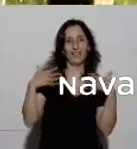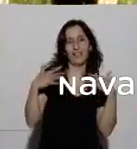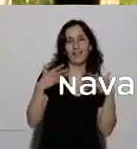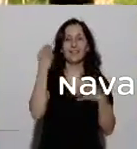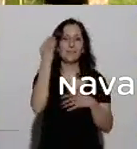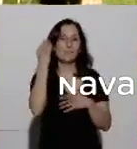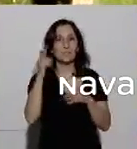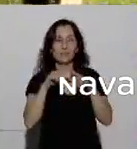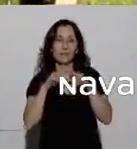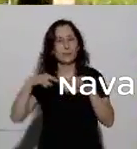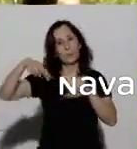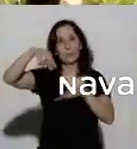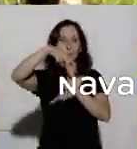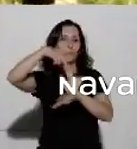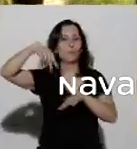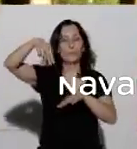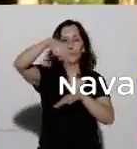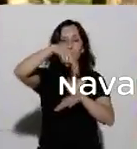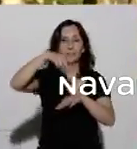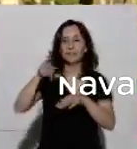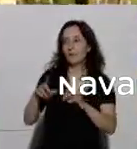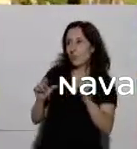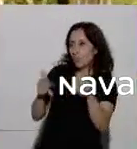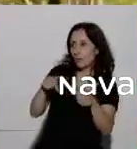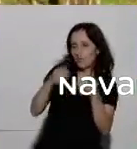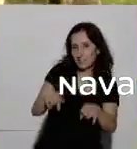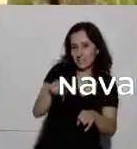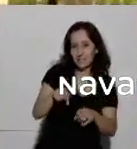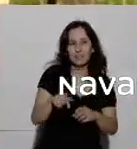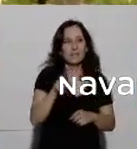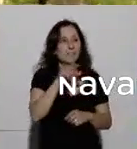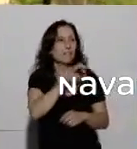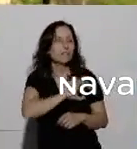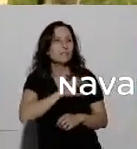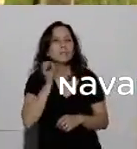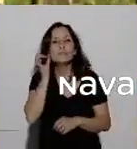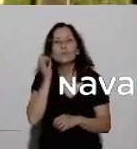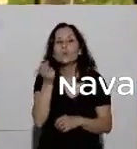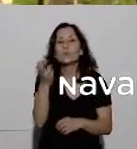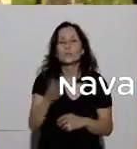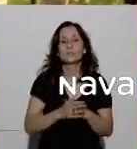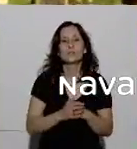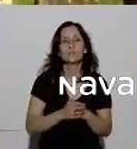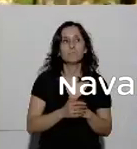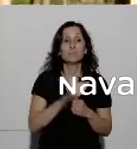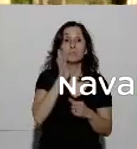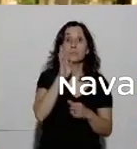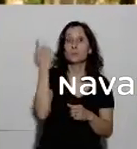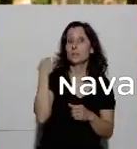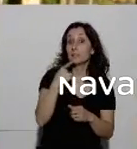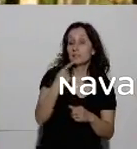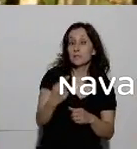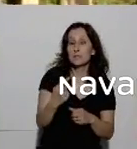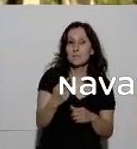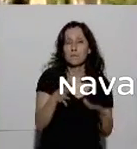están levitando. Aquí comenzaba la fiesta. Aquí comenzaba la fiesta. ¿Cuántas mujeres se podían reunir aquí? Pues como hemos dicho